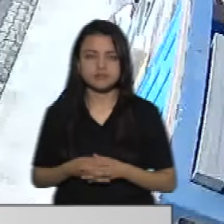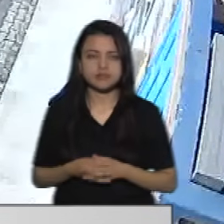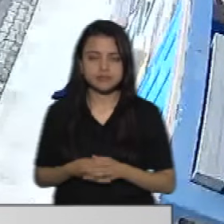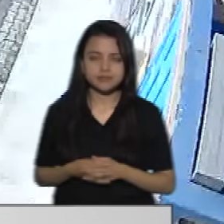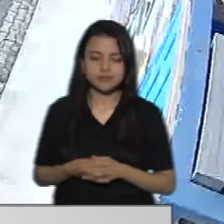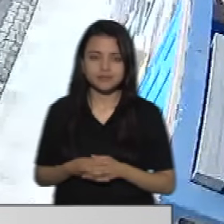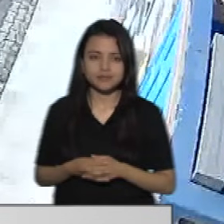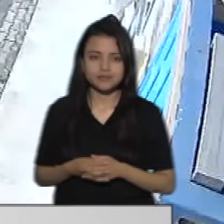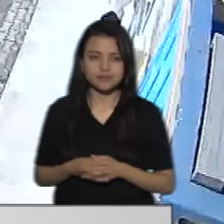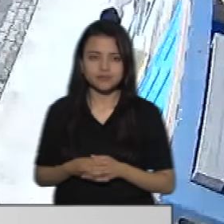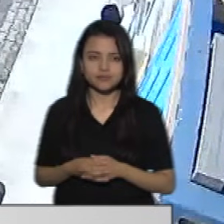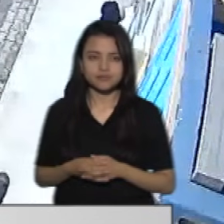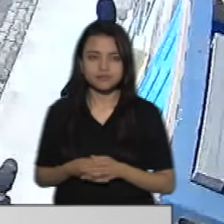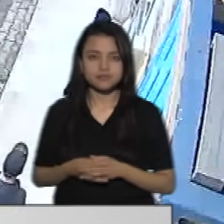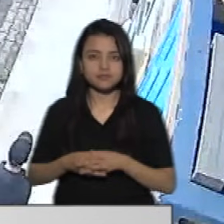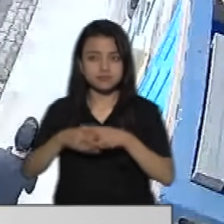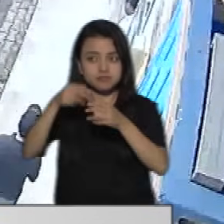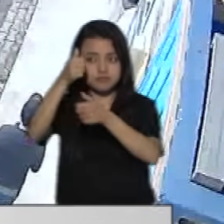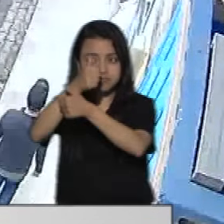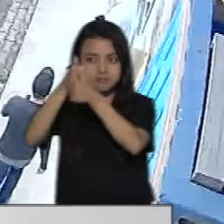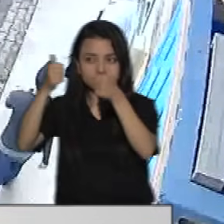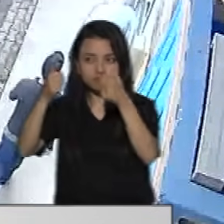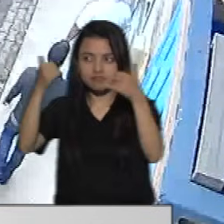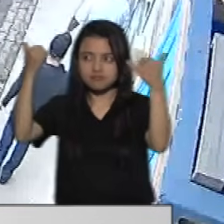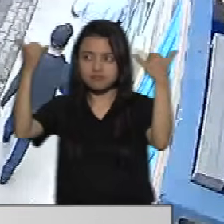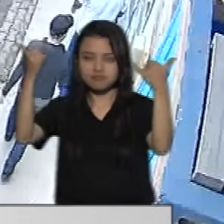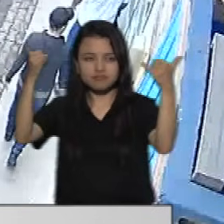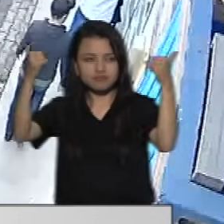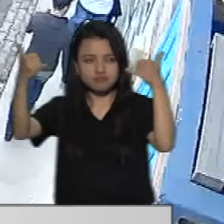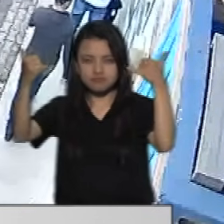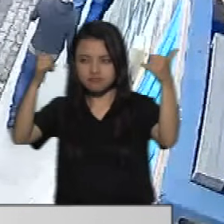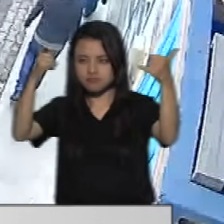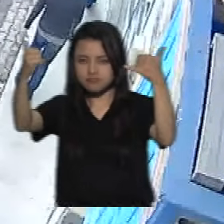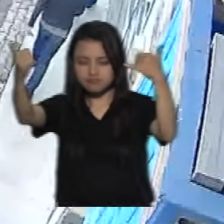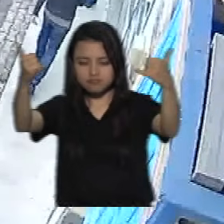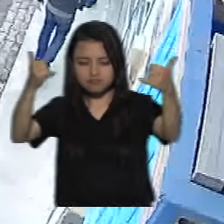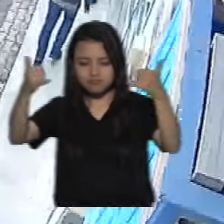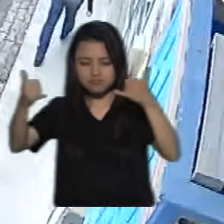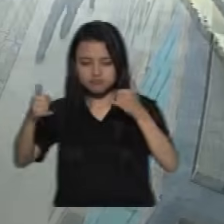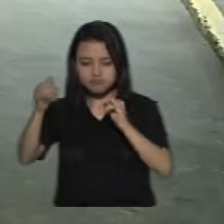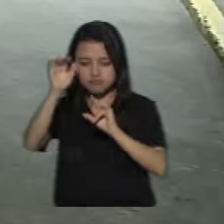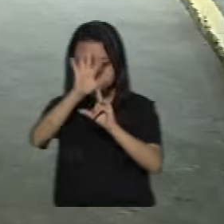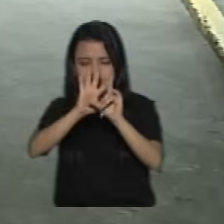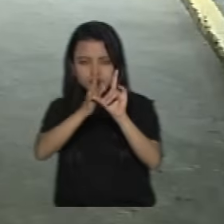autoridades confirmaron que continúan analizando las cámaras de seguridad internas.